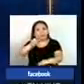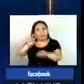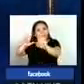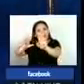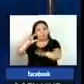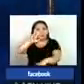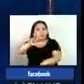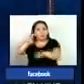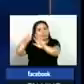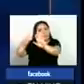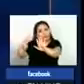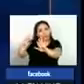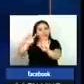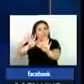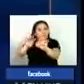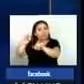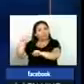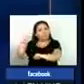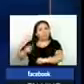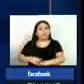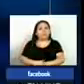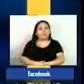3692.